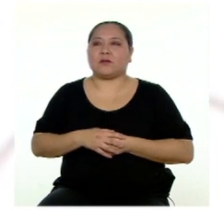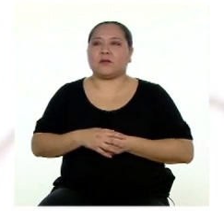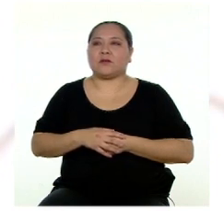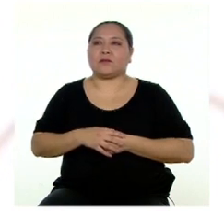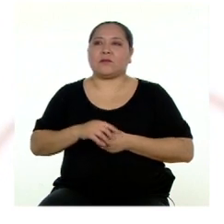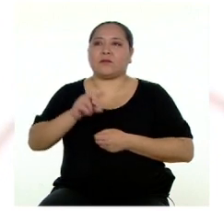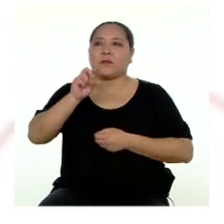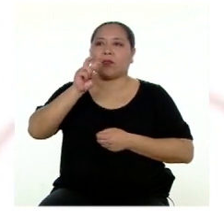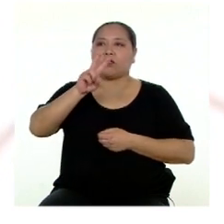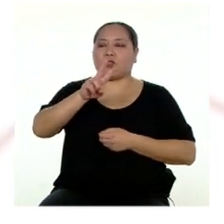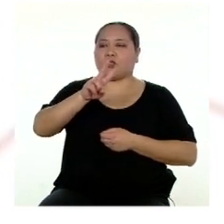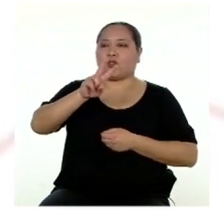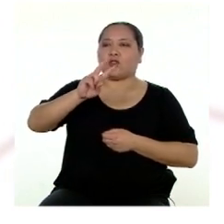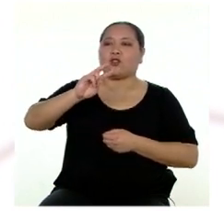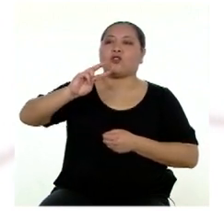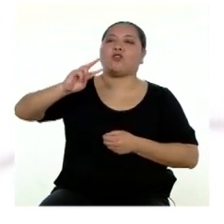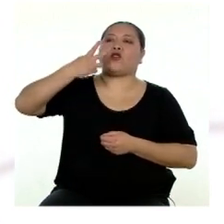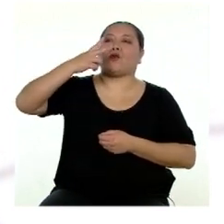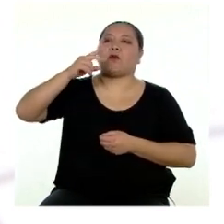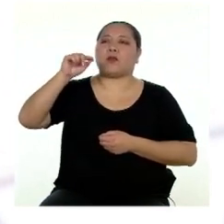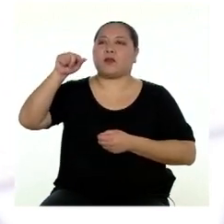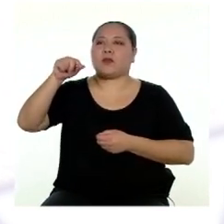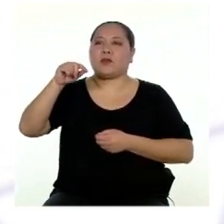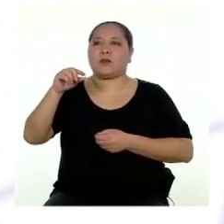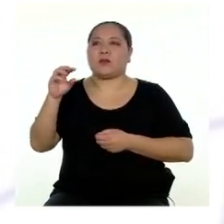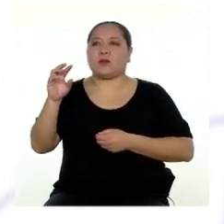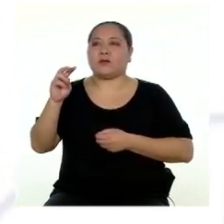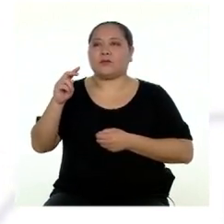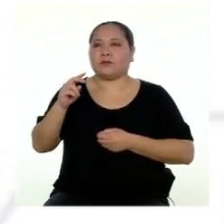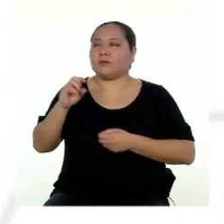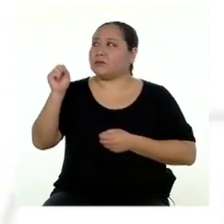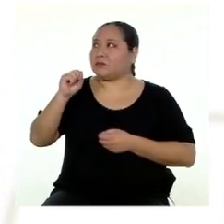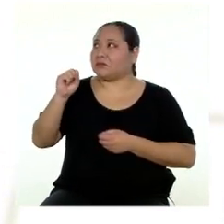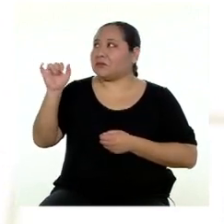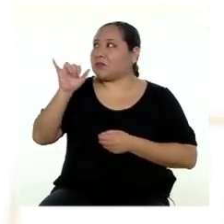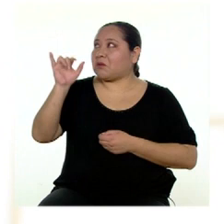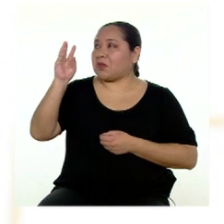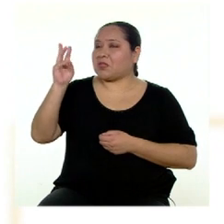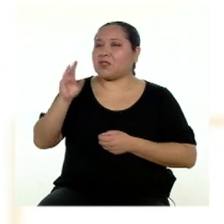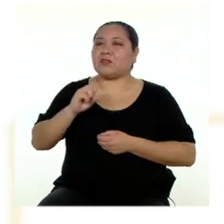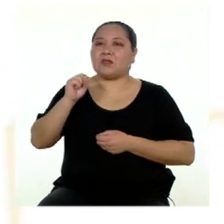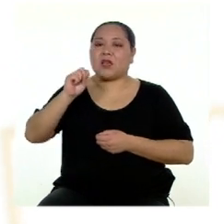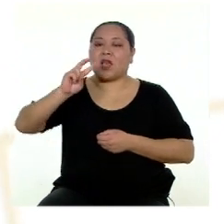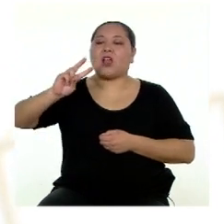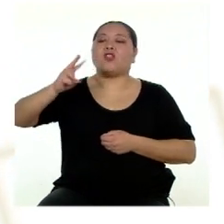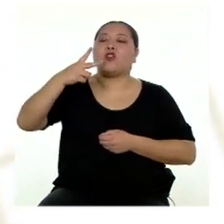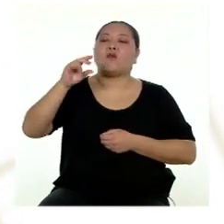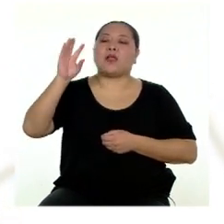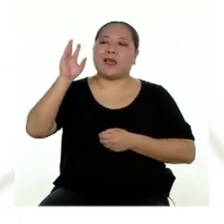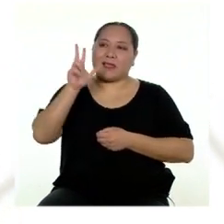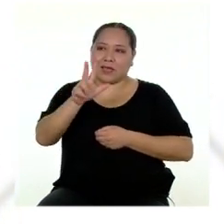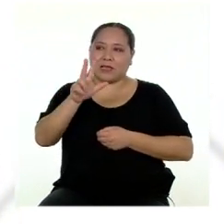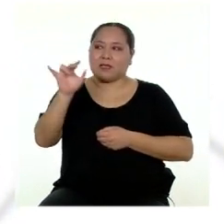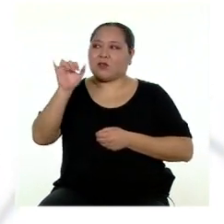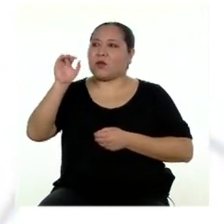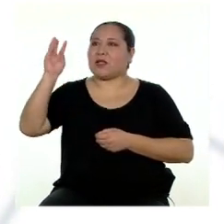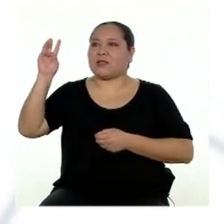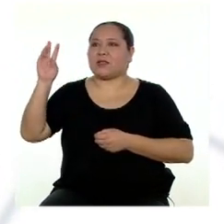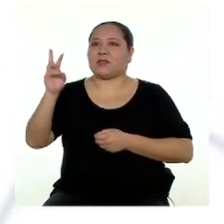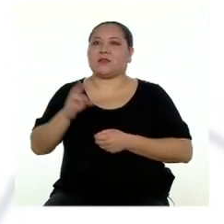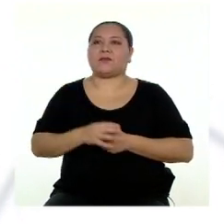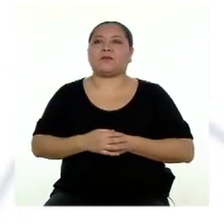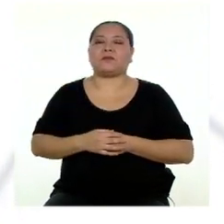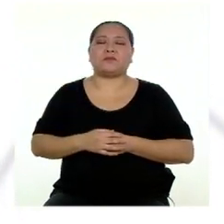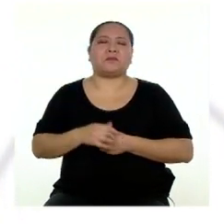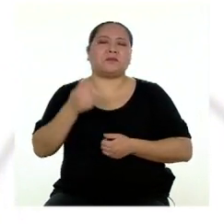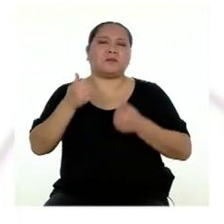el doble del inicio. ¿Ese doble es igual a 6? Sí, profesora. El doble de 3 es ese número. ¡Genial!